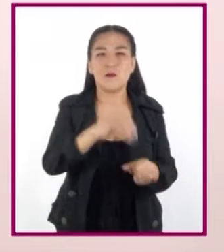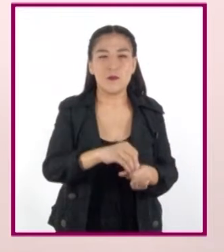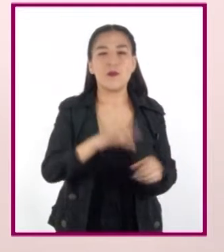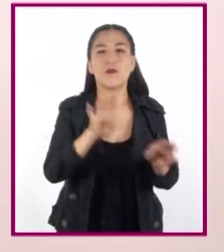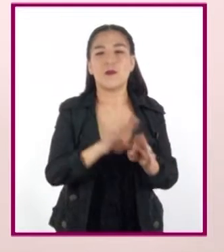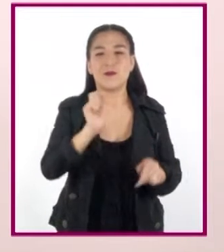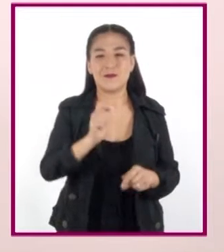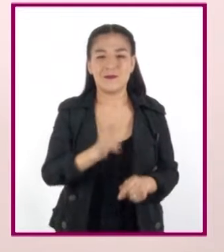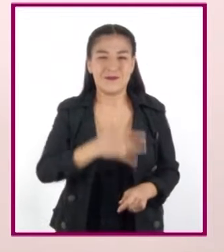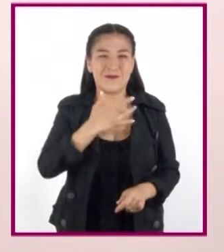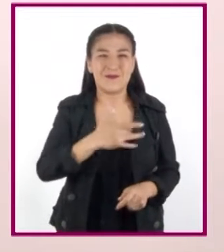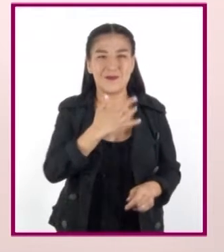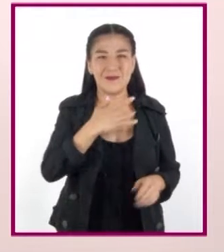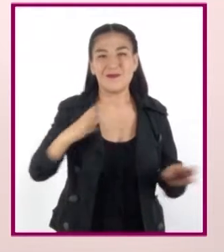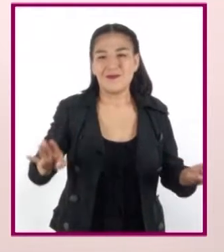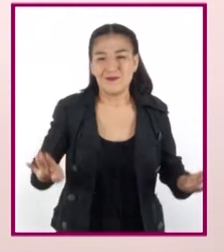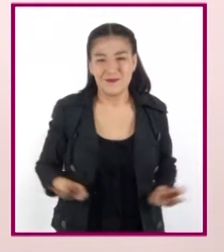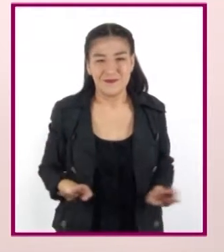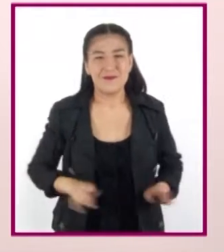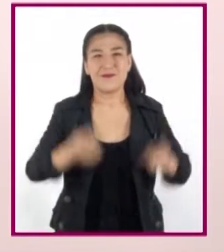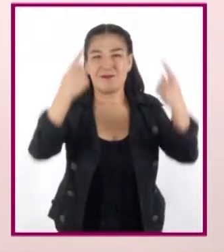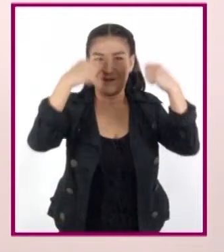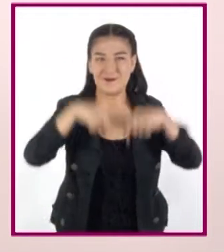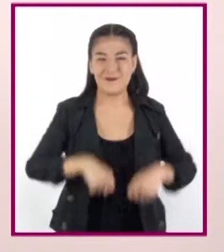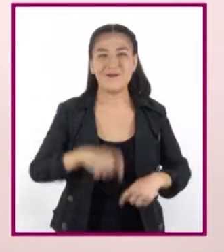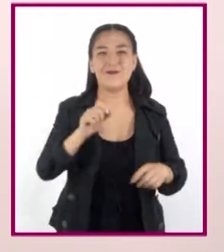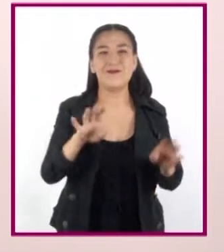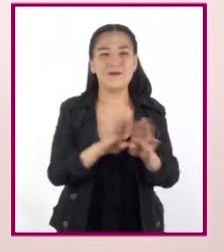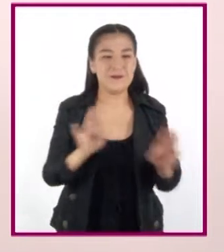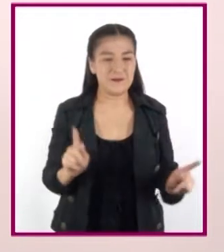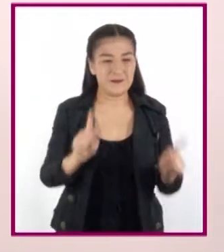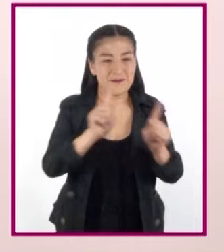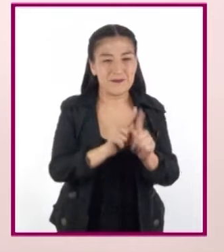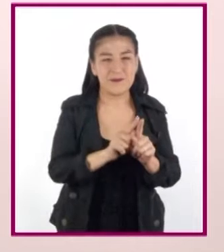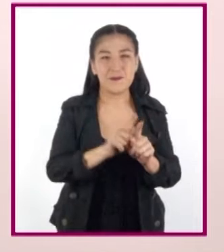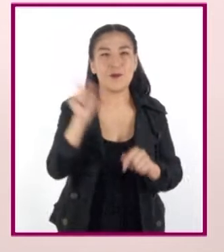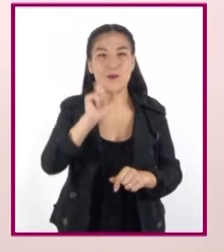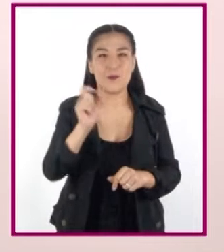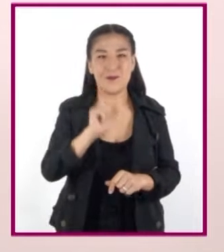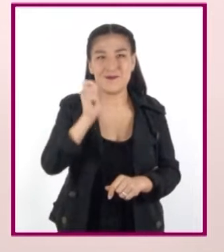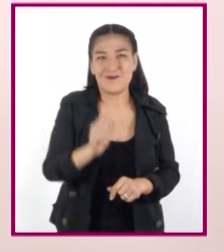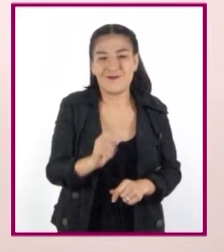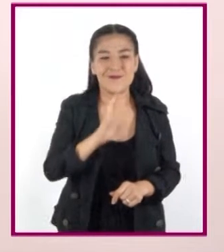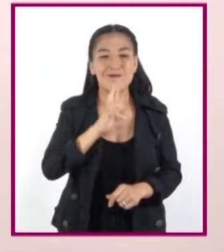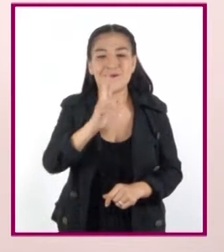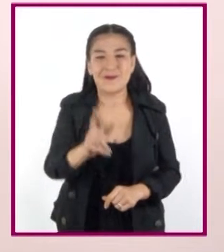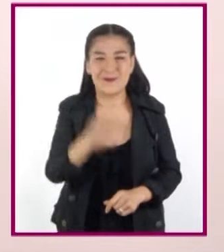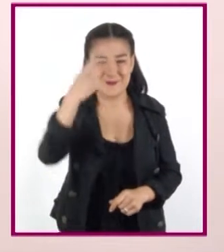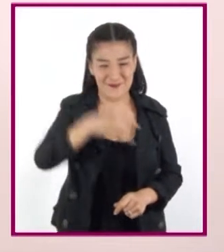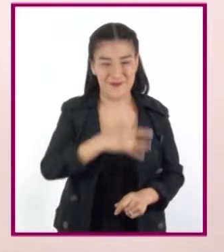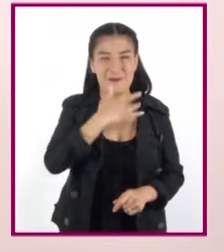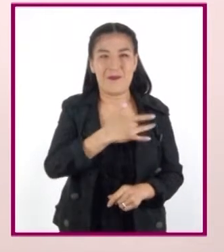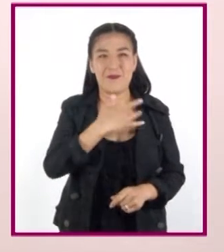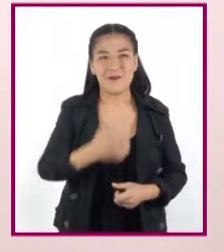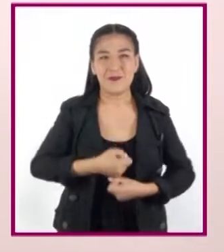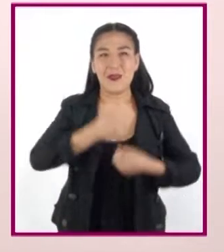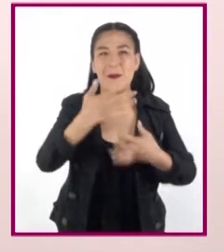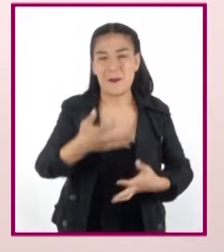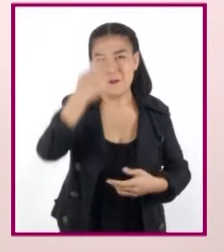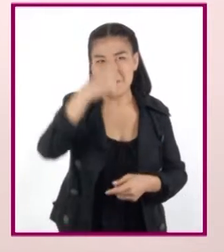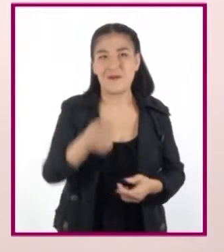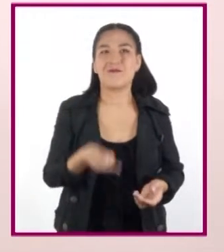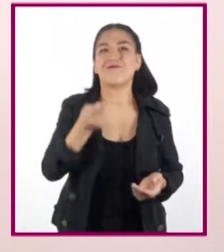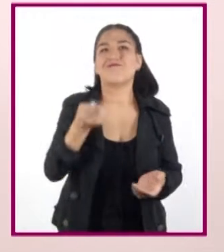reacciones orgánicas que experimenta un individuo cuando responden a ciertos estímulos externos que le permiten adaptarse a